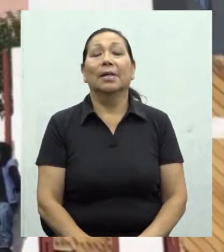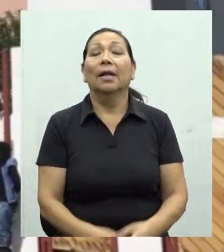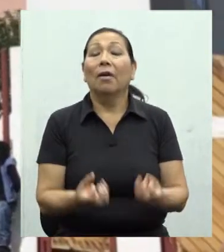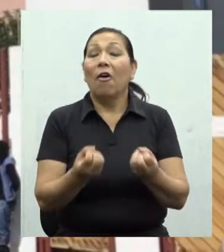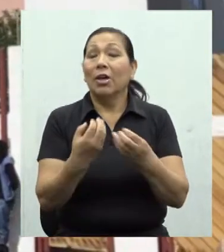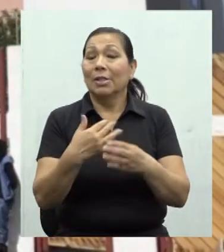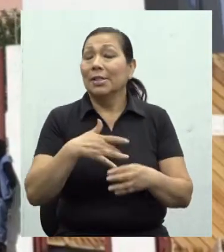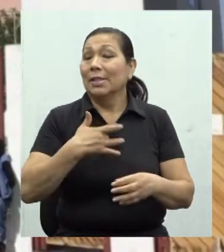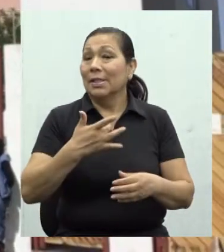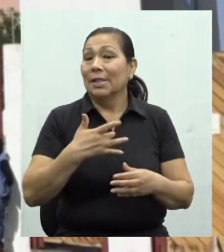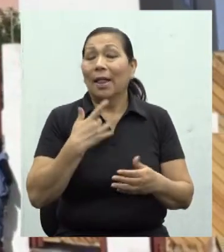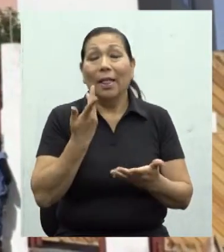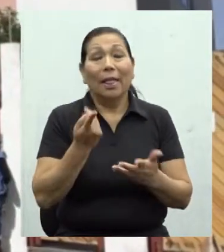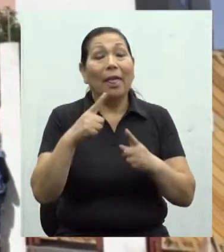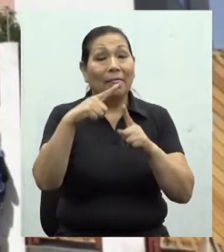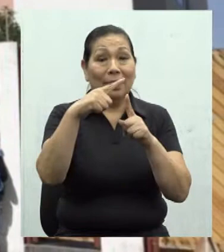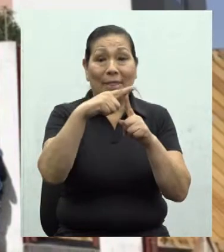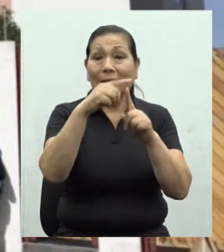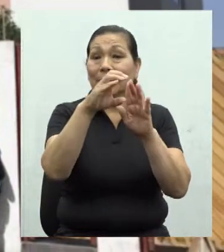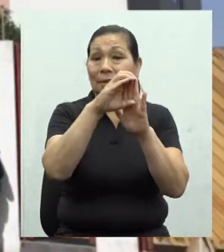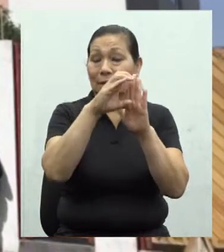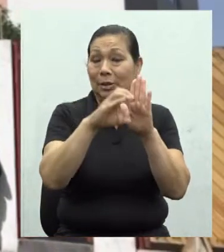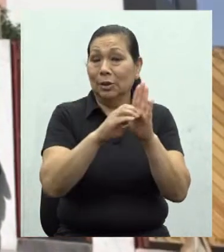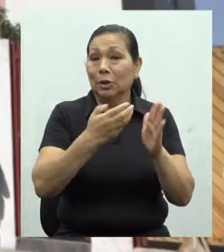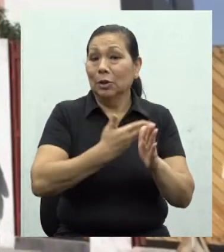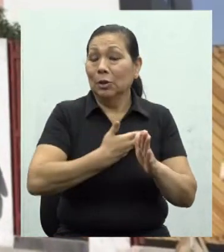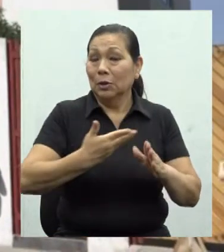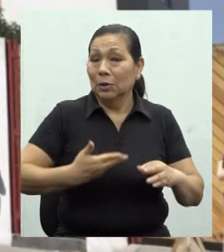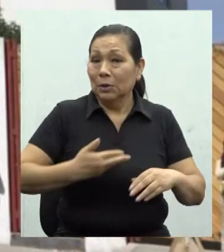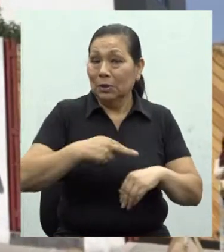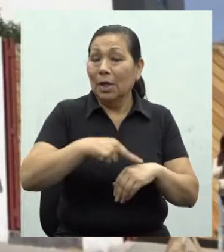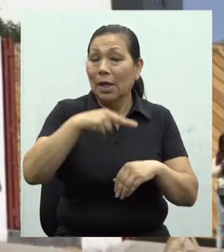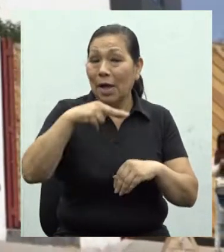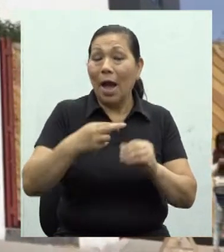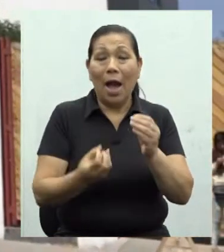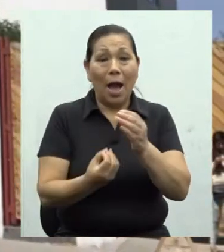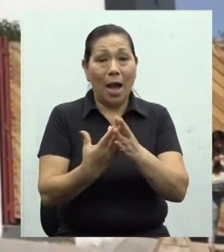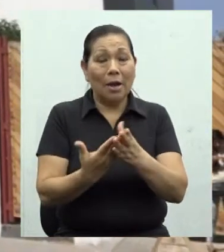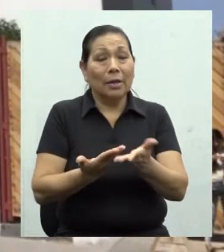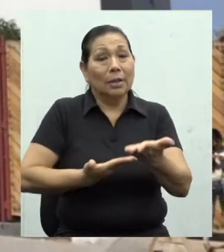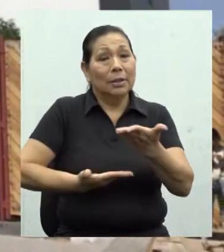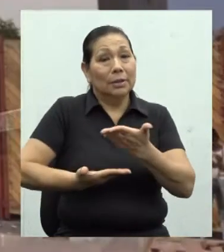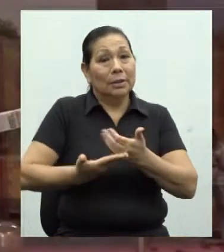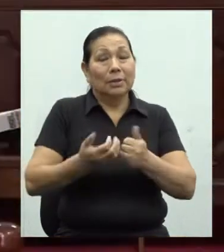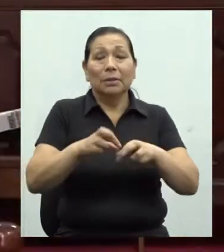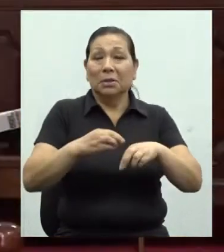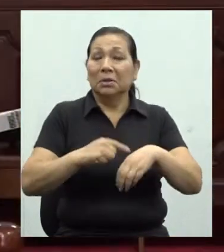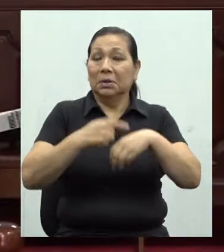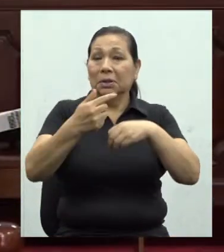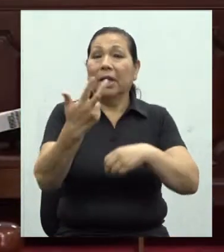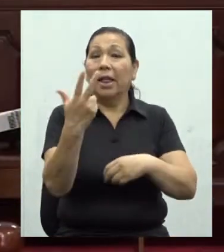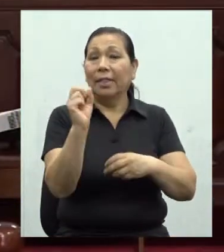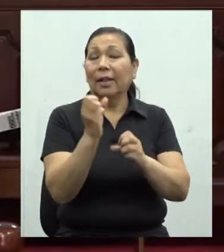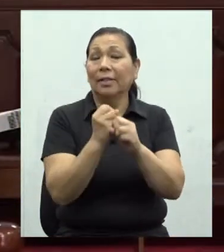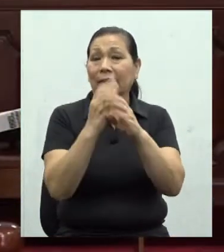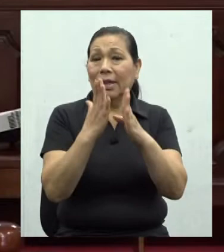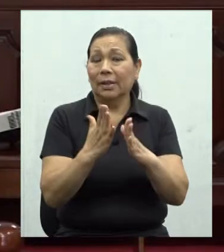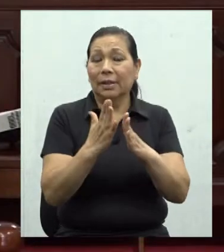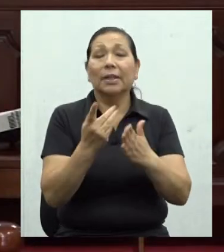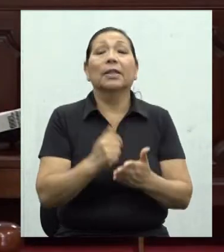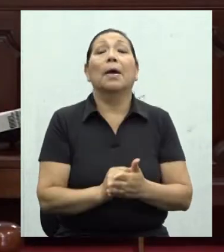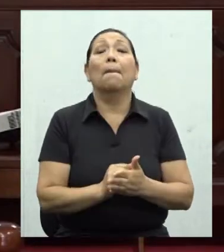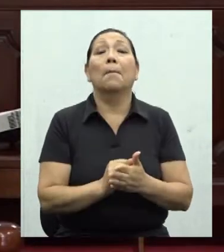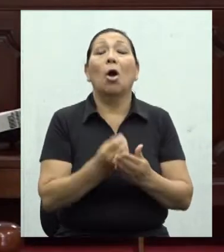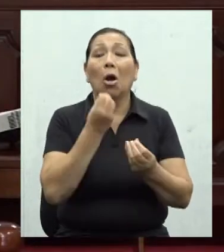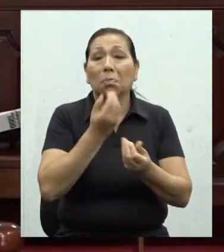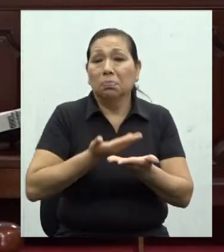En tal sentido, el TC ordenó al gobierno regional de Arequipa reinstaure en el plazo de 30 días el servicio